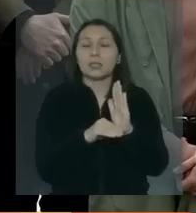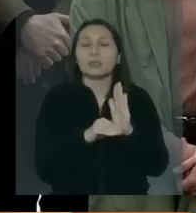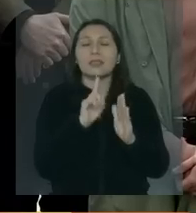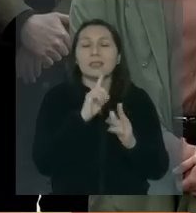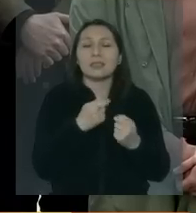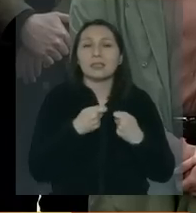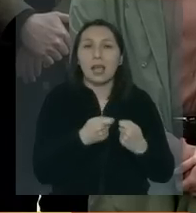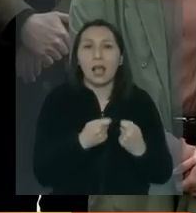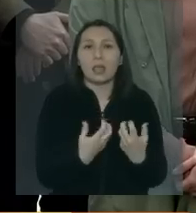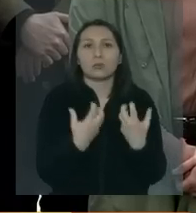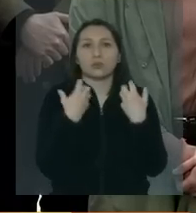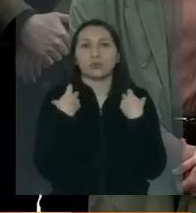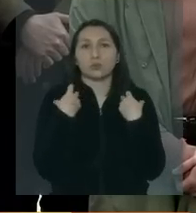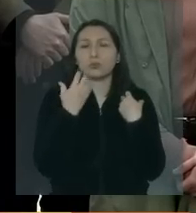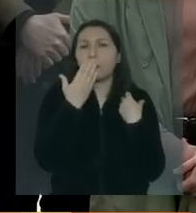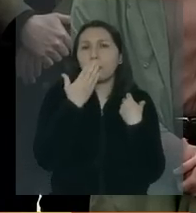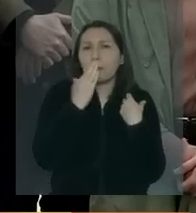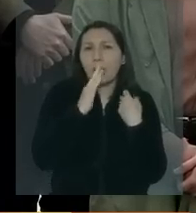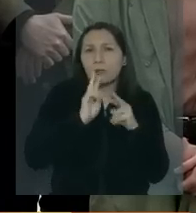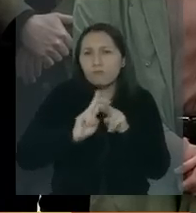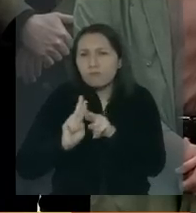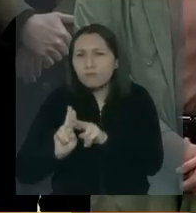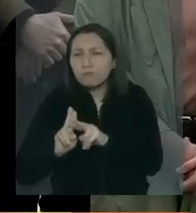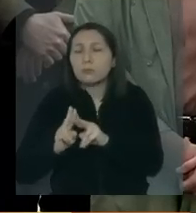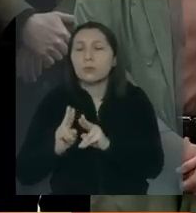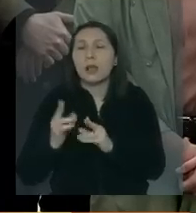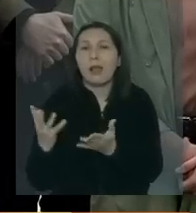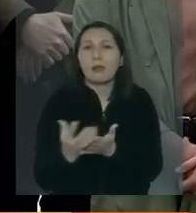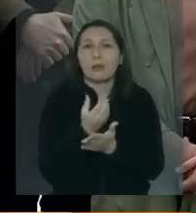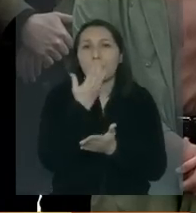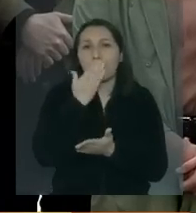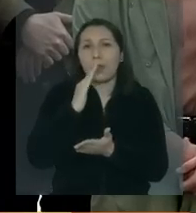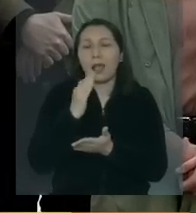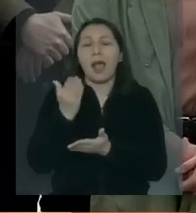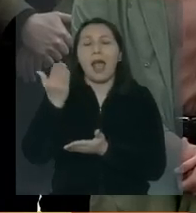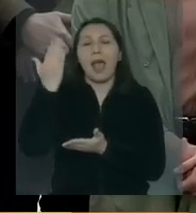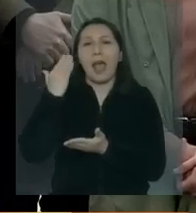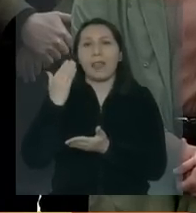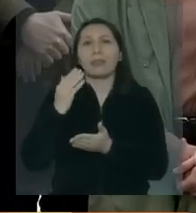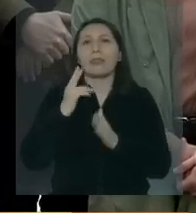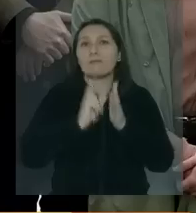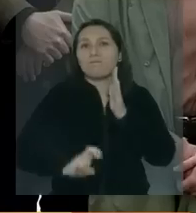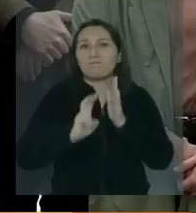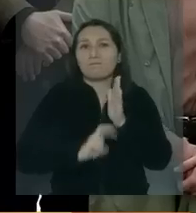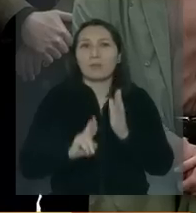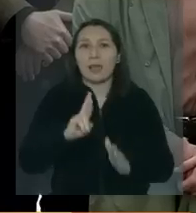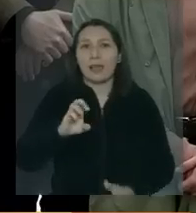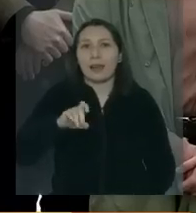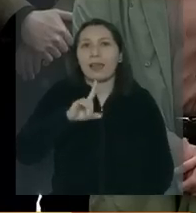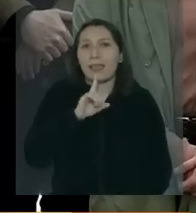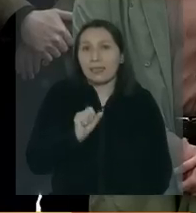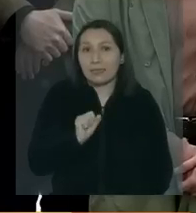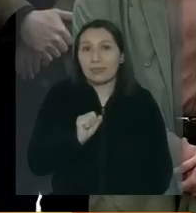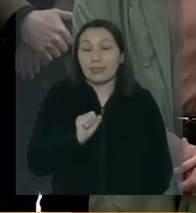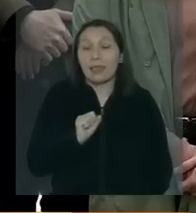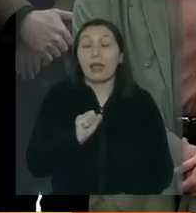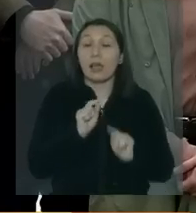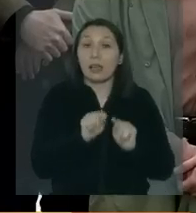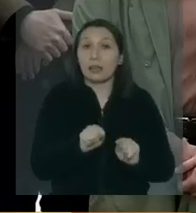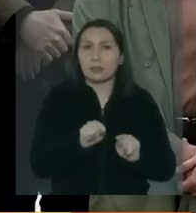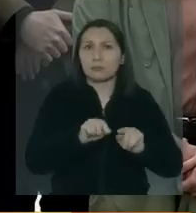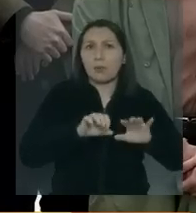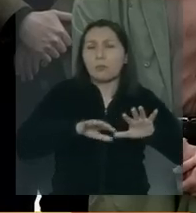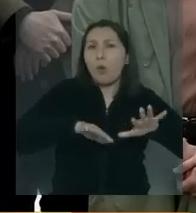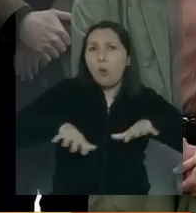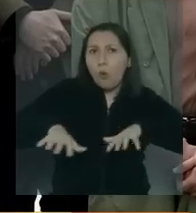cargo a los mejores resultados que obtuvimos en la operación Renta. Porque, insisto, las